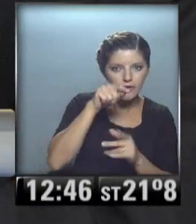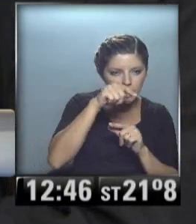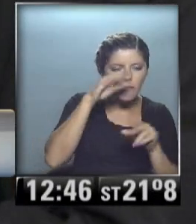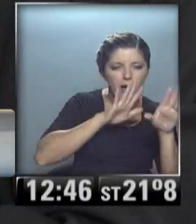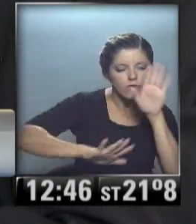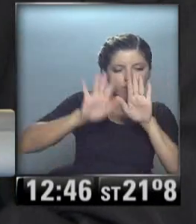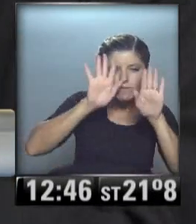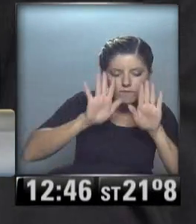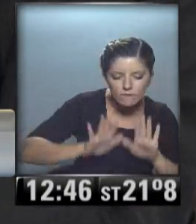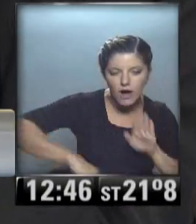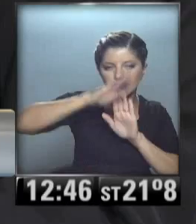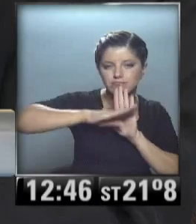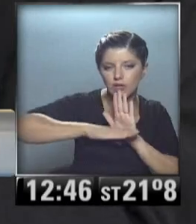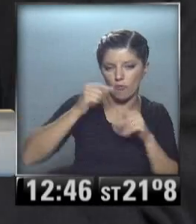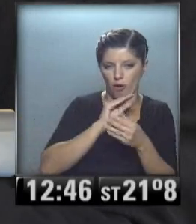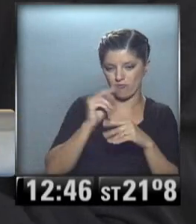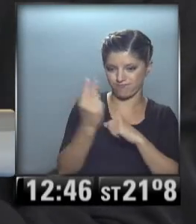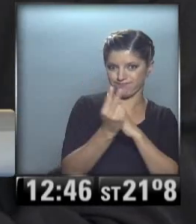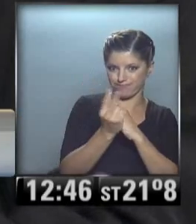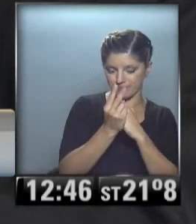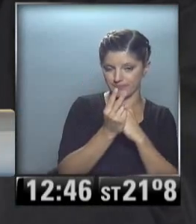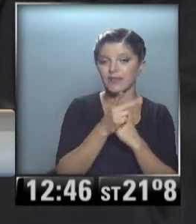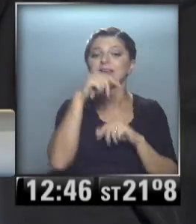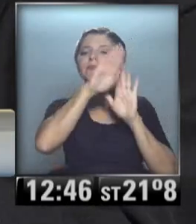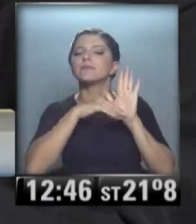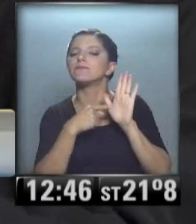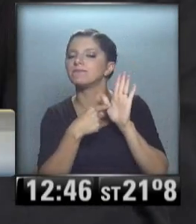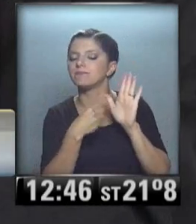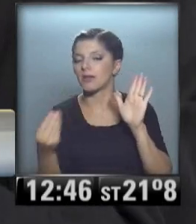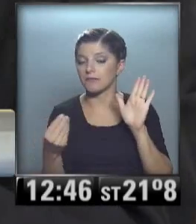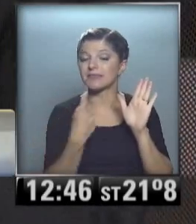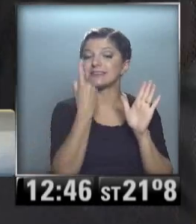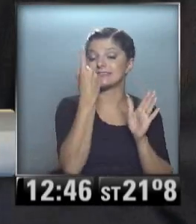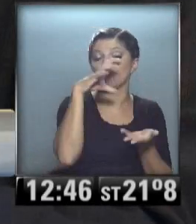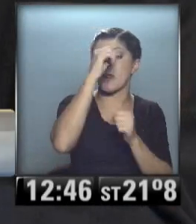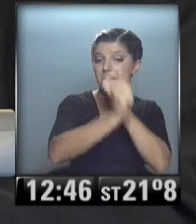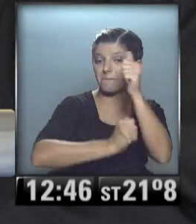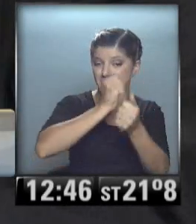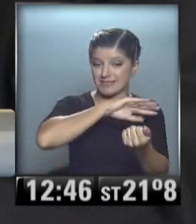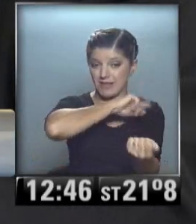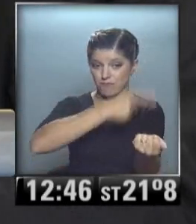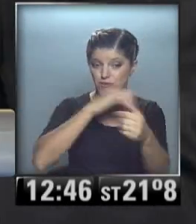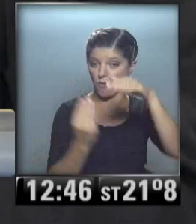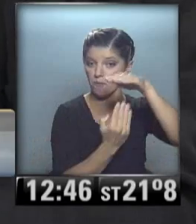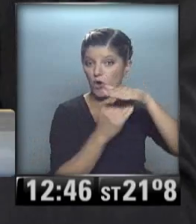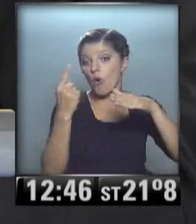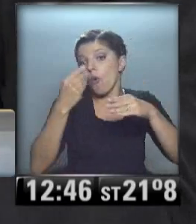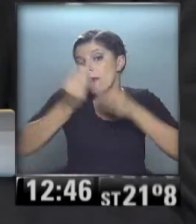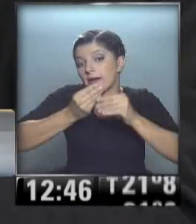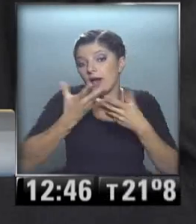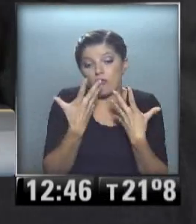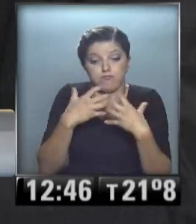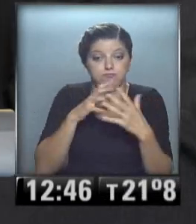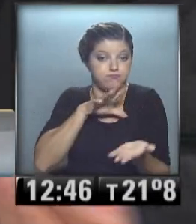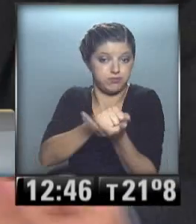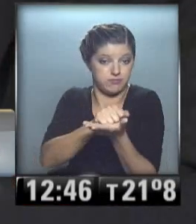estrategia de defensa. Esa estrategia de defensa, ¿qué era lo que decía? Si un monopolio se apodera de un mercado y resulta que ese monopolio